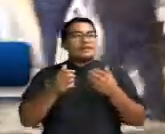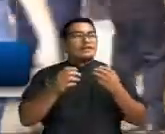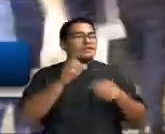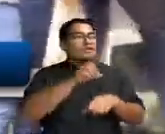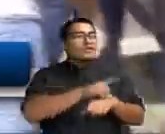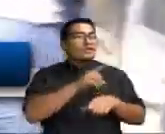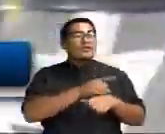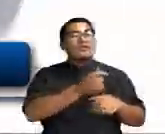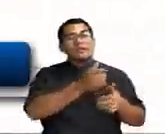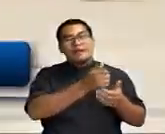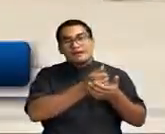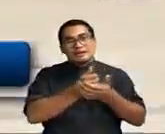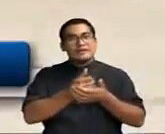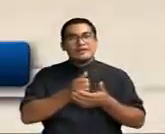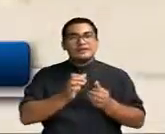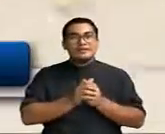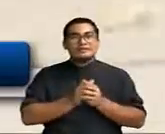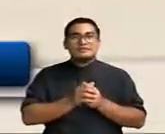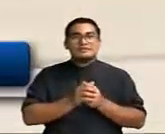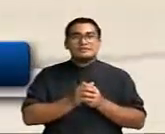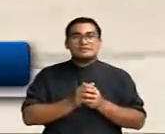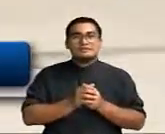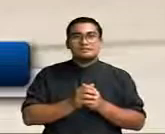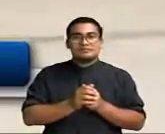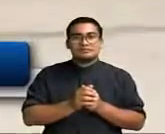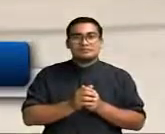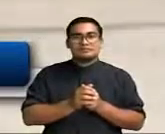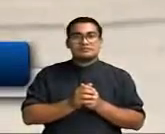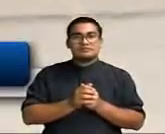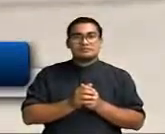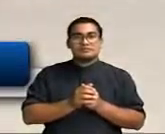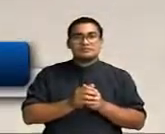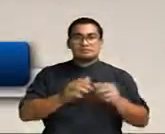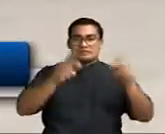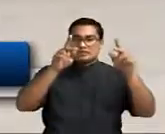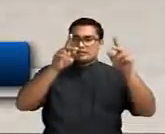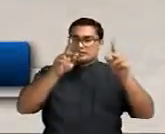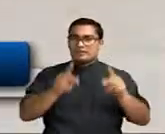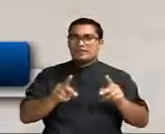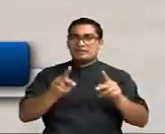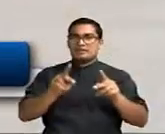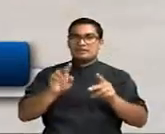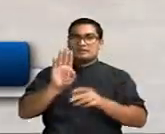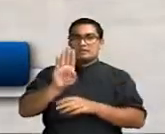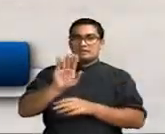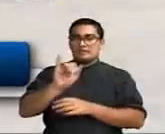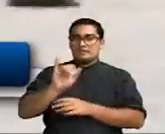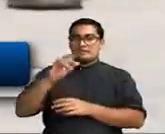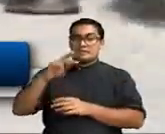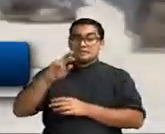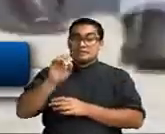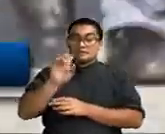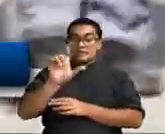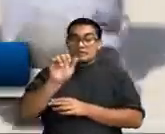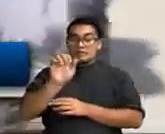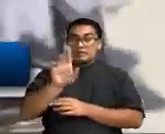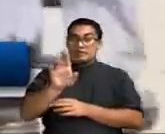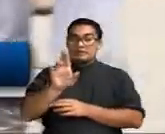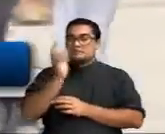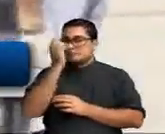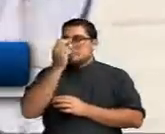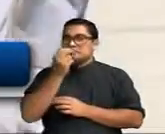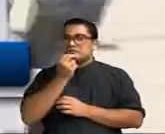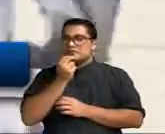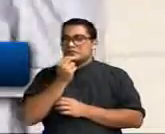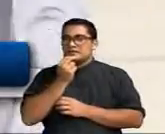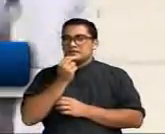varón. Sí. ¿Cuál es lo grave, doctor, de la persona que es bipolar? Si una persona es bipolar, estamos ante